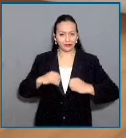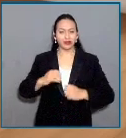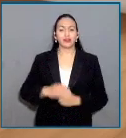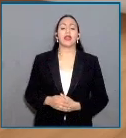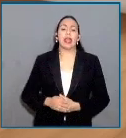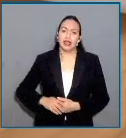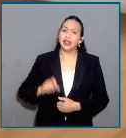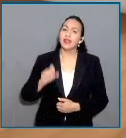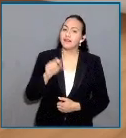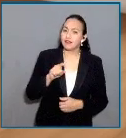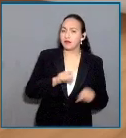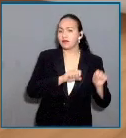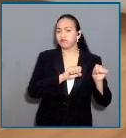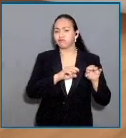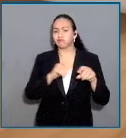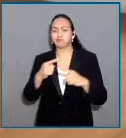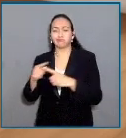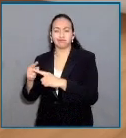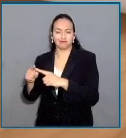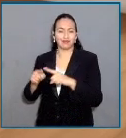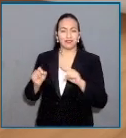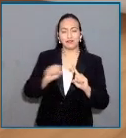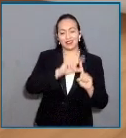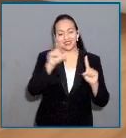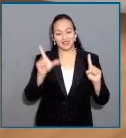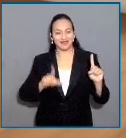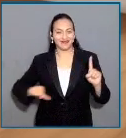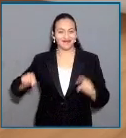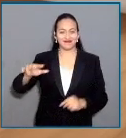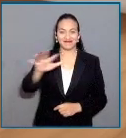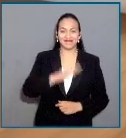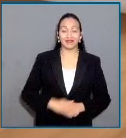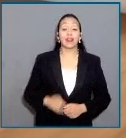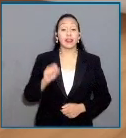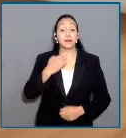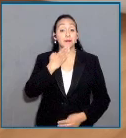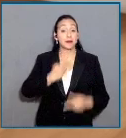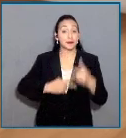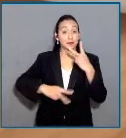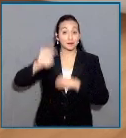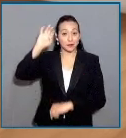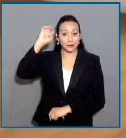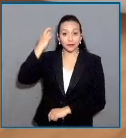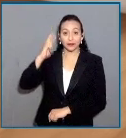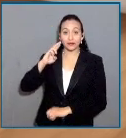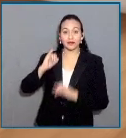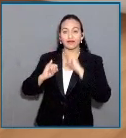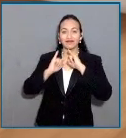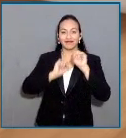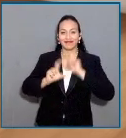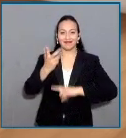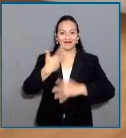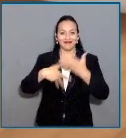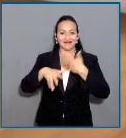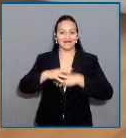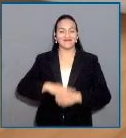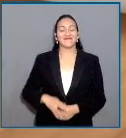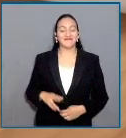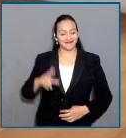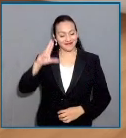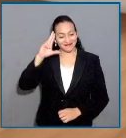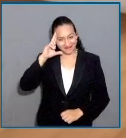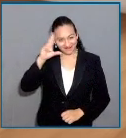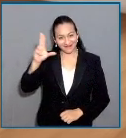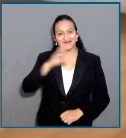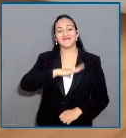y por supuesto en el territorio nacional. Damos la bienvenida a Eusiris Rostro, quien nos acompaña en la interpretación en lengua de